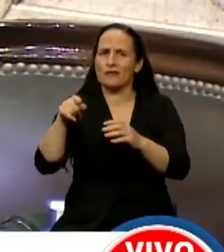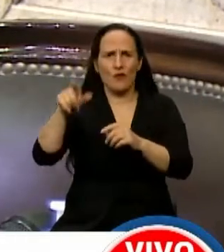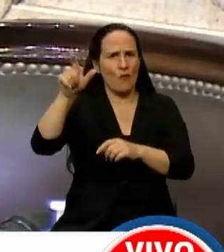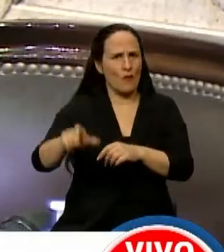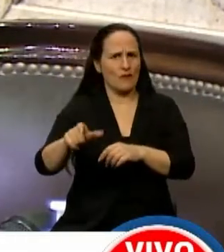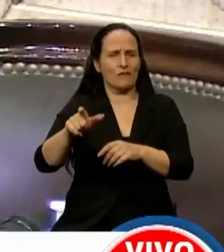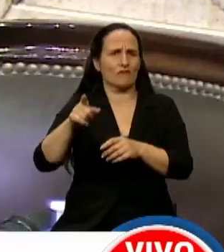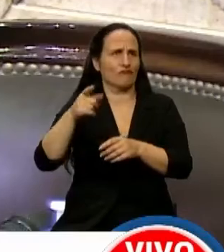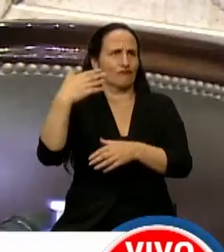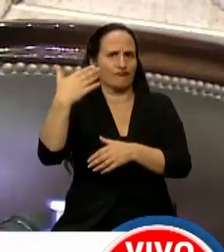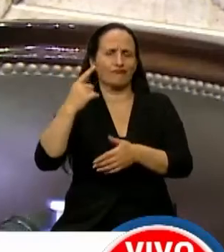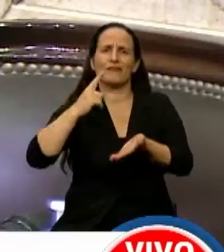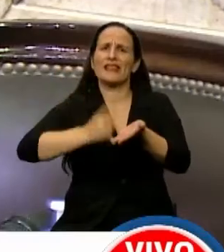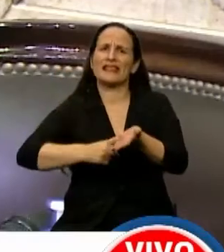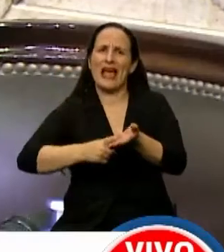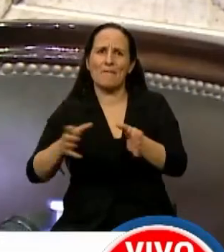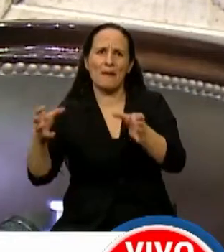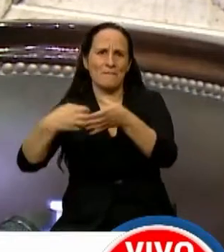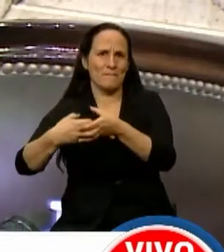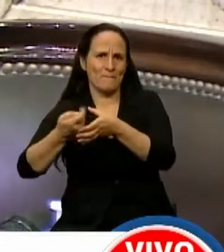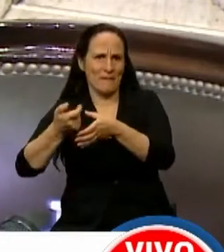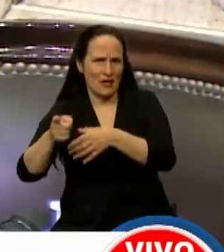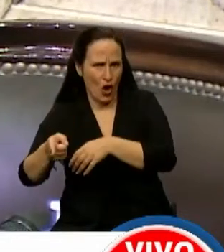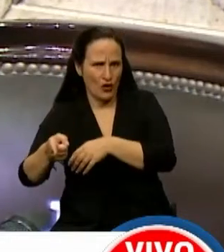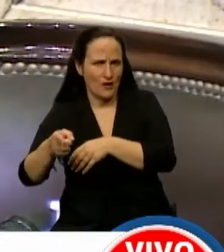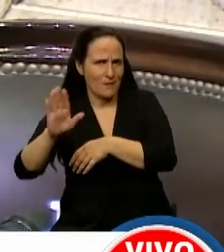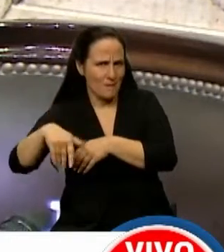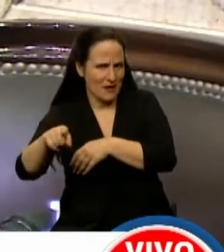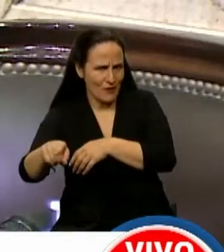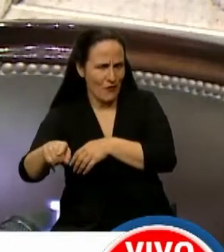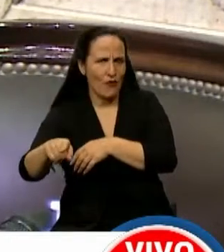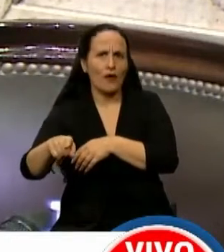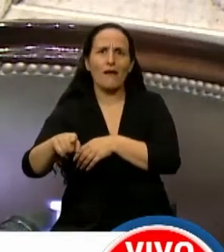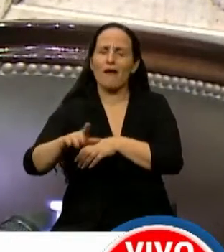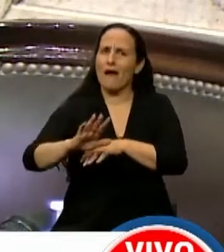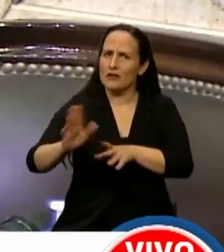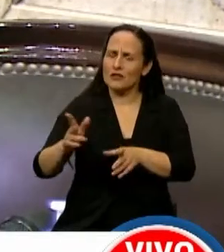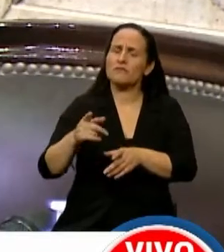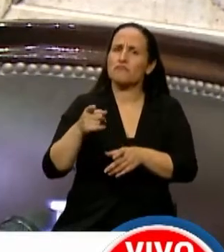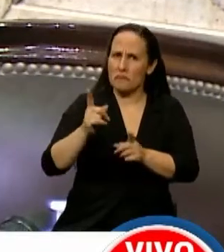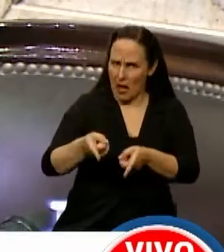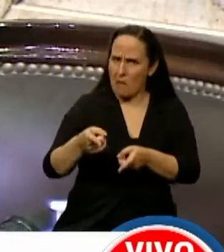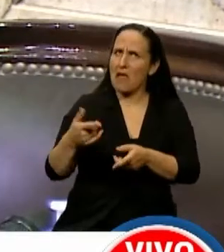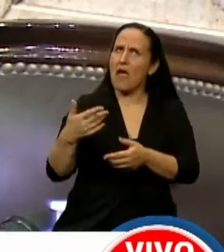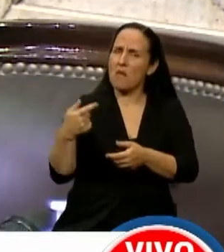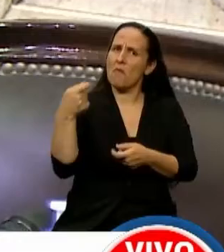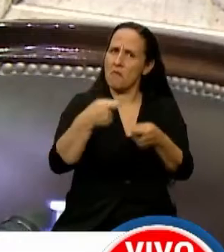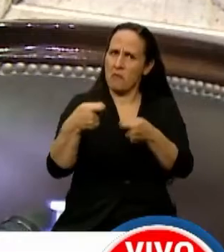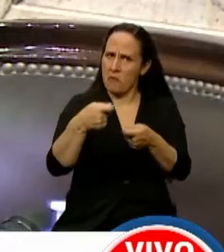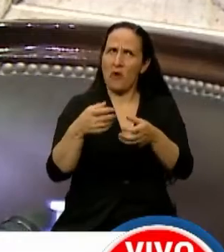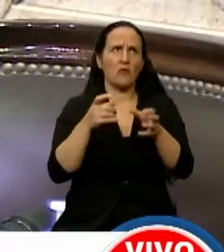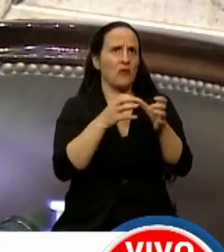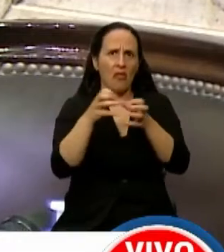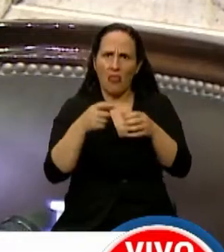a los dictámenes minoritarios en la cual han enriquecido lo que es el